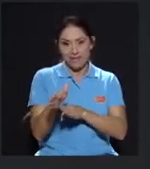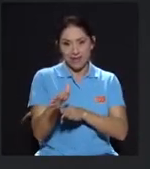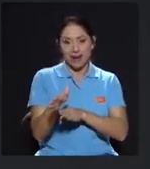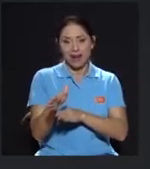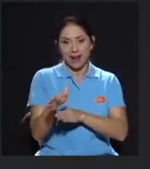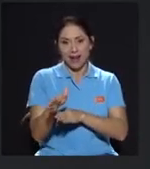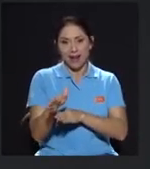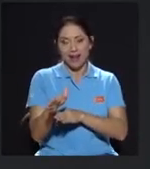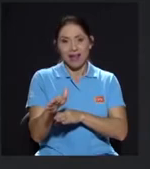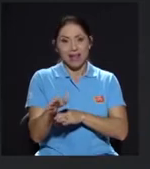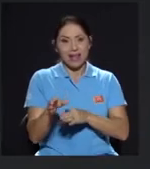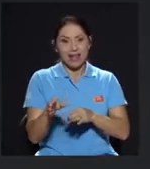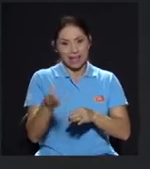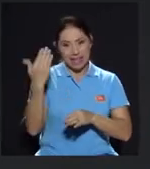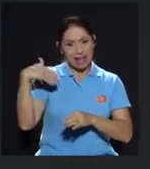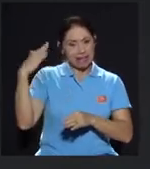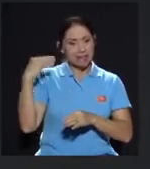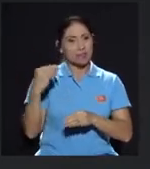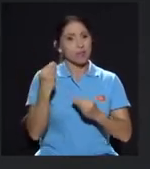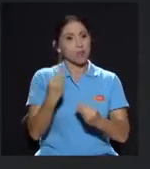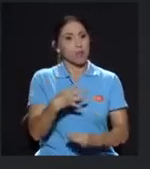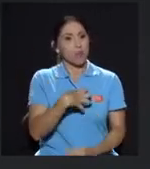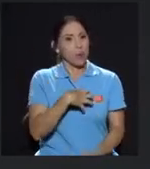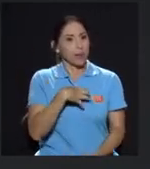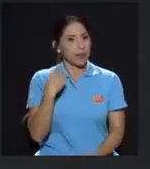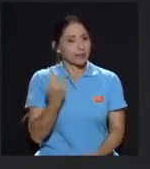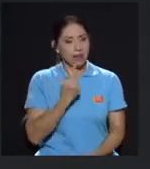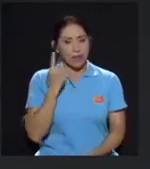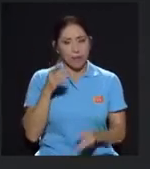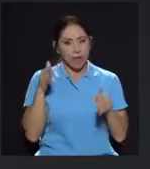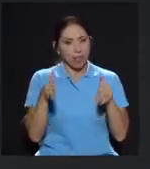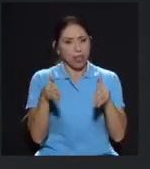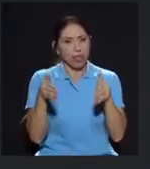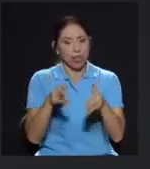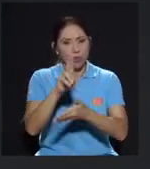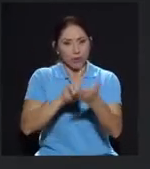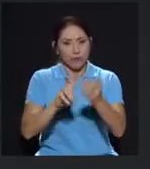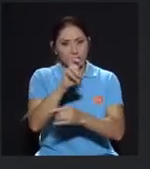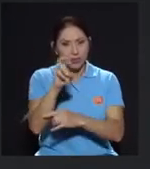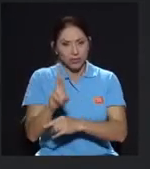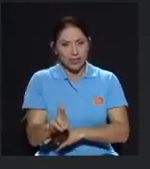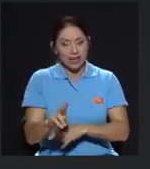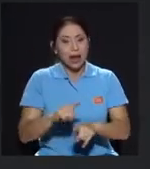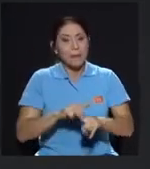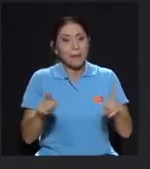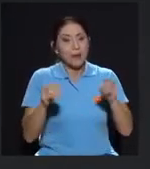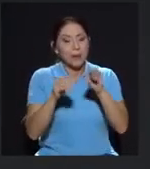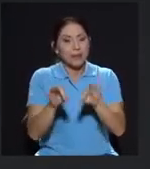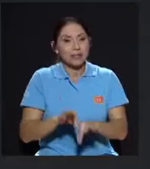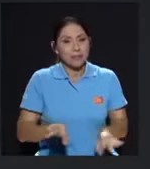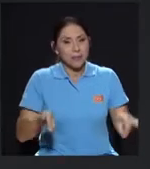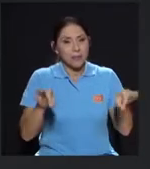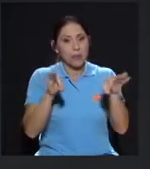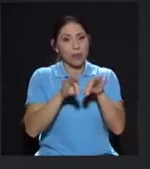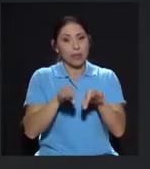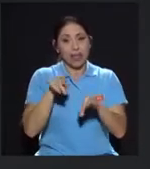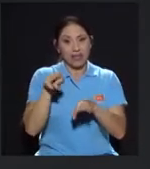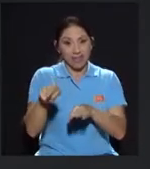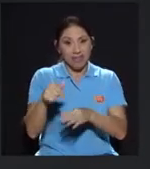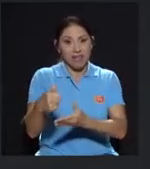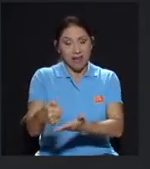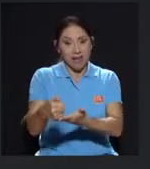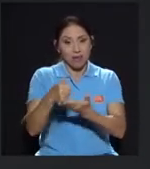era muy propia de la universidad de costa rica en su momento pero creo que lo más importante y también que me ayudó mucho a